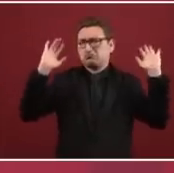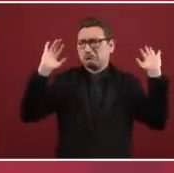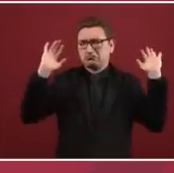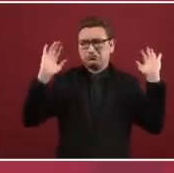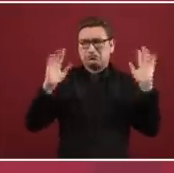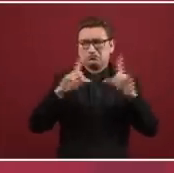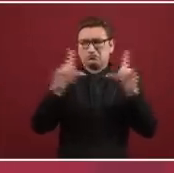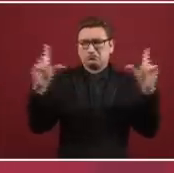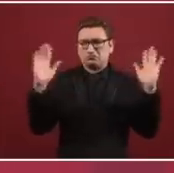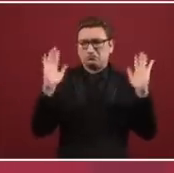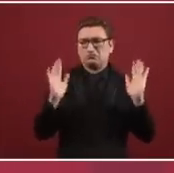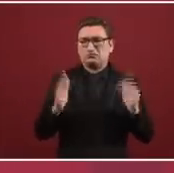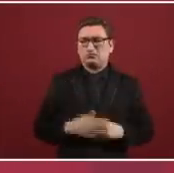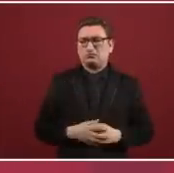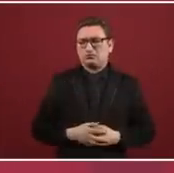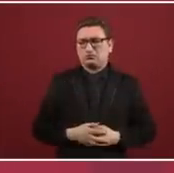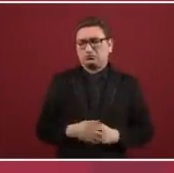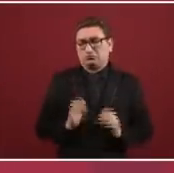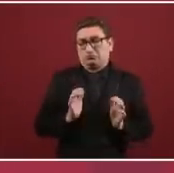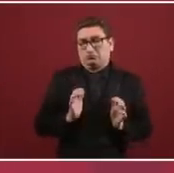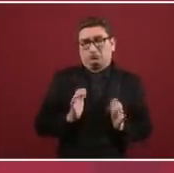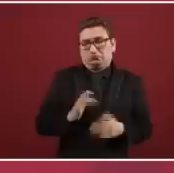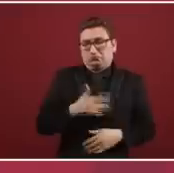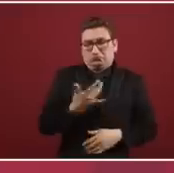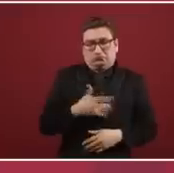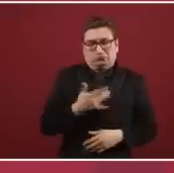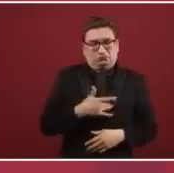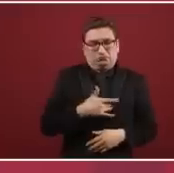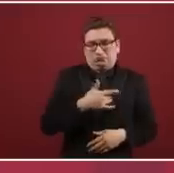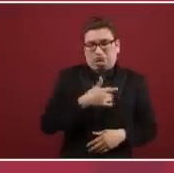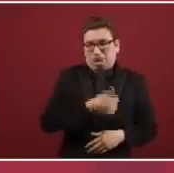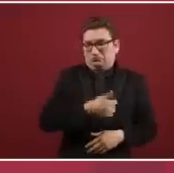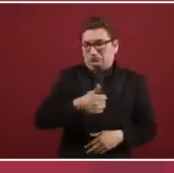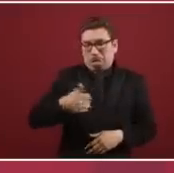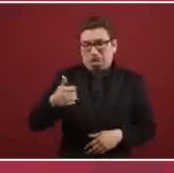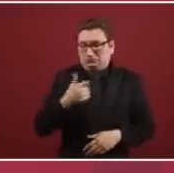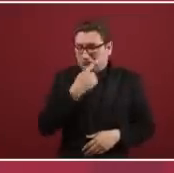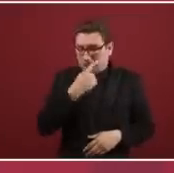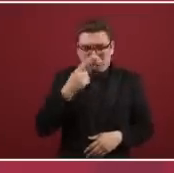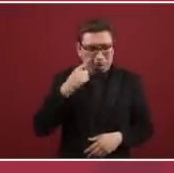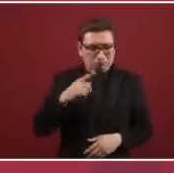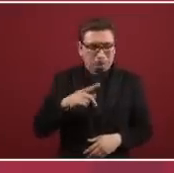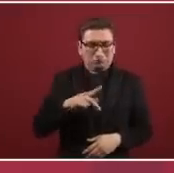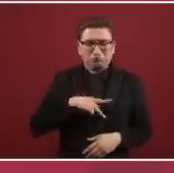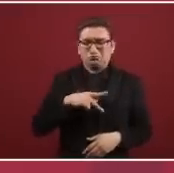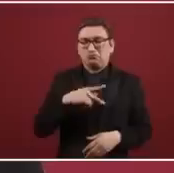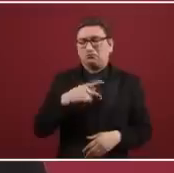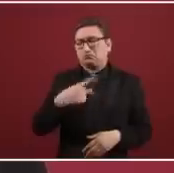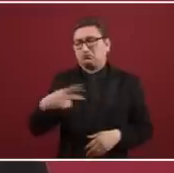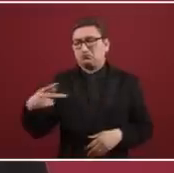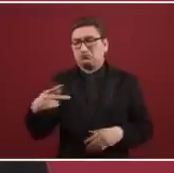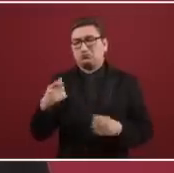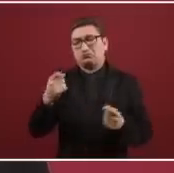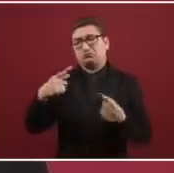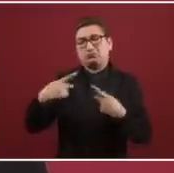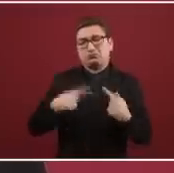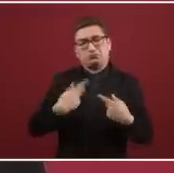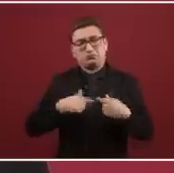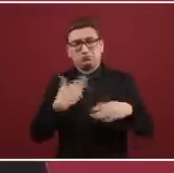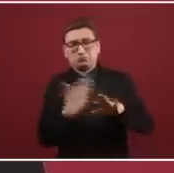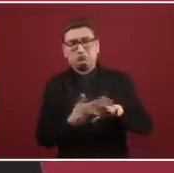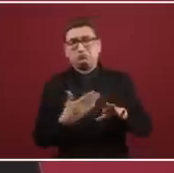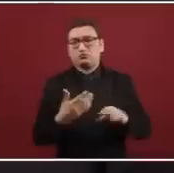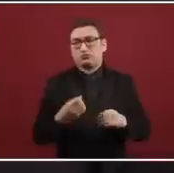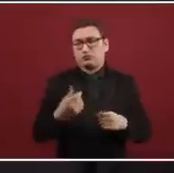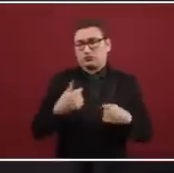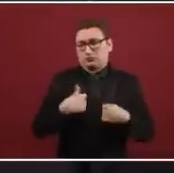depende de cómo lo vea uno. Sin balandronadas, pues